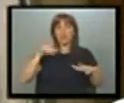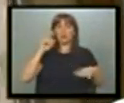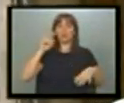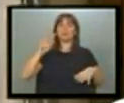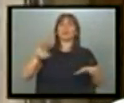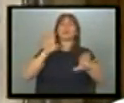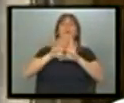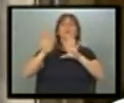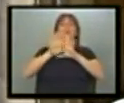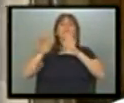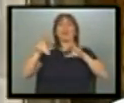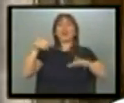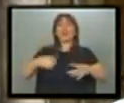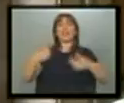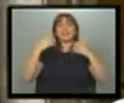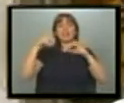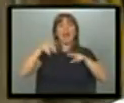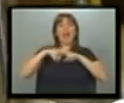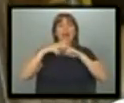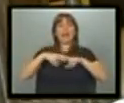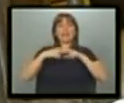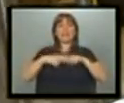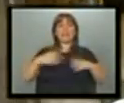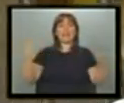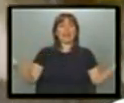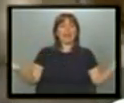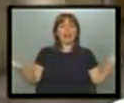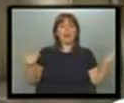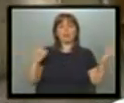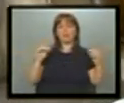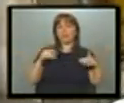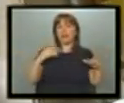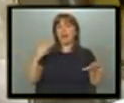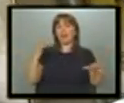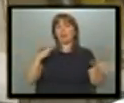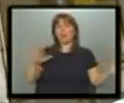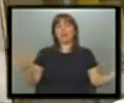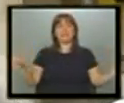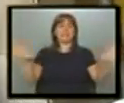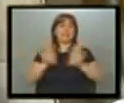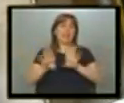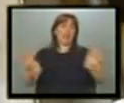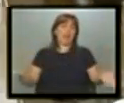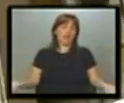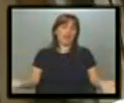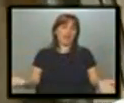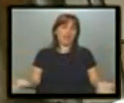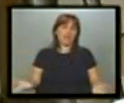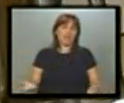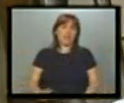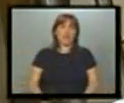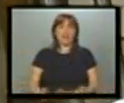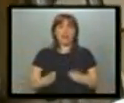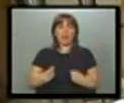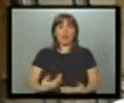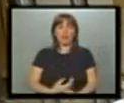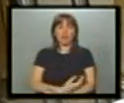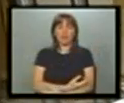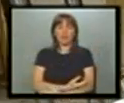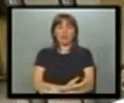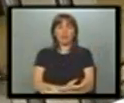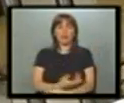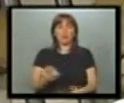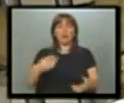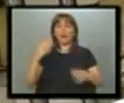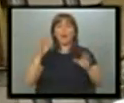el frente, que ahora está tratando de arreglar de alguna manera para quedar, bueno, que sea, que quede normal, ¿no? Porque rompió